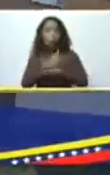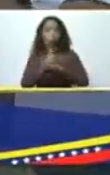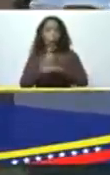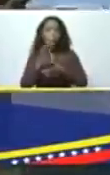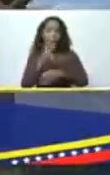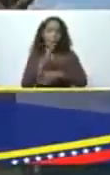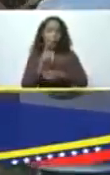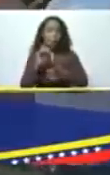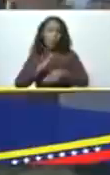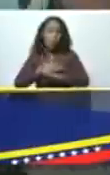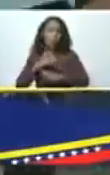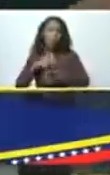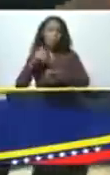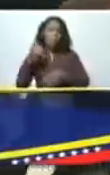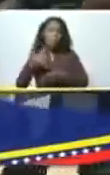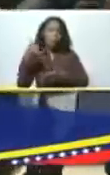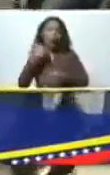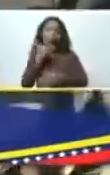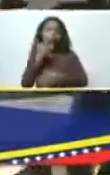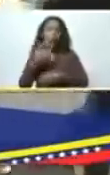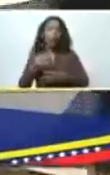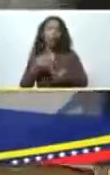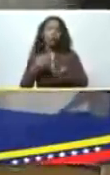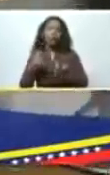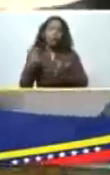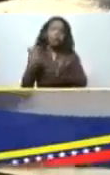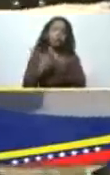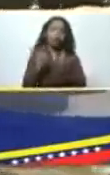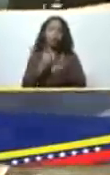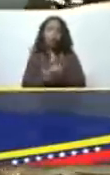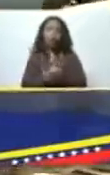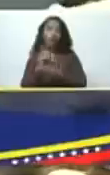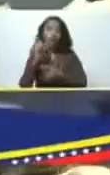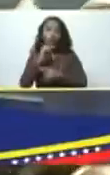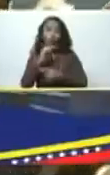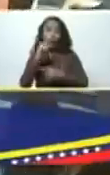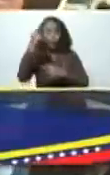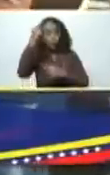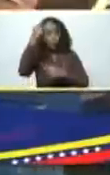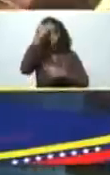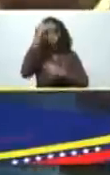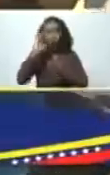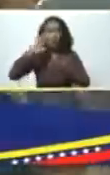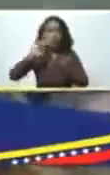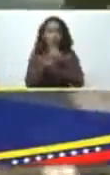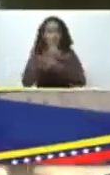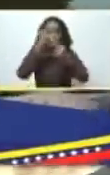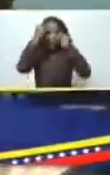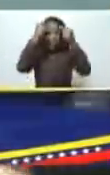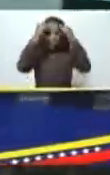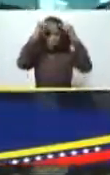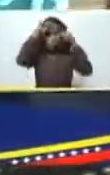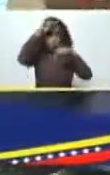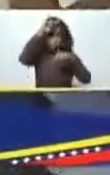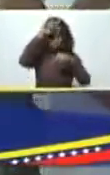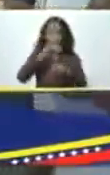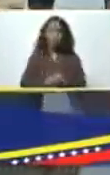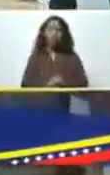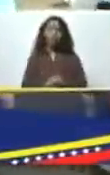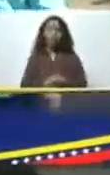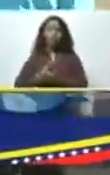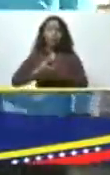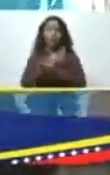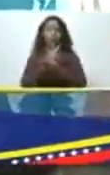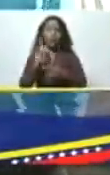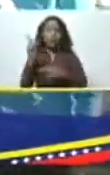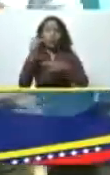lastimarse. Así es, mire este macho, ¿vale? Este macho no tiene cacho. No, fue descornado. Fue descornado tempranito. Sí. Bueno, es un tema